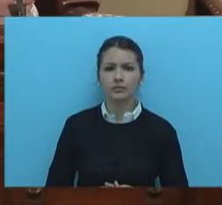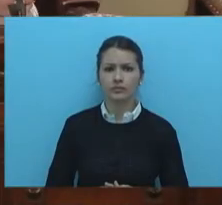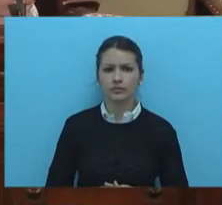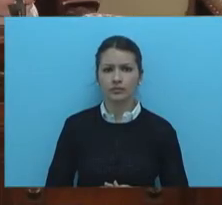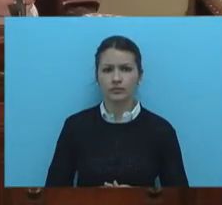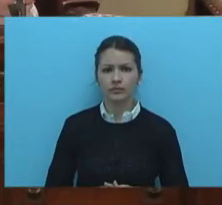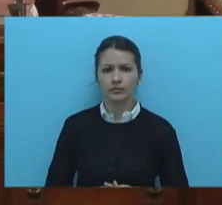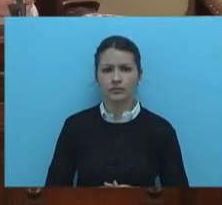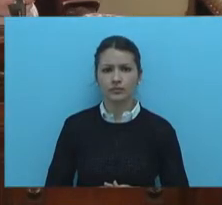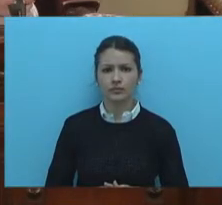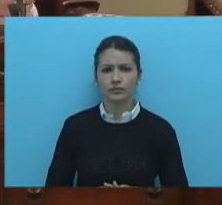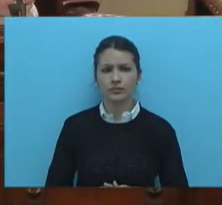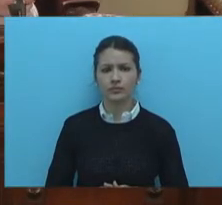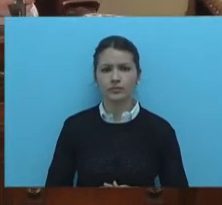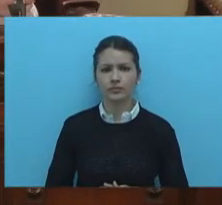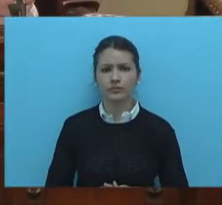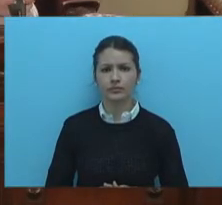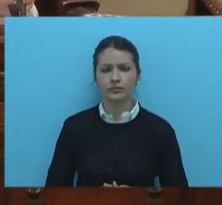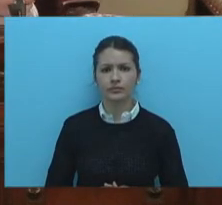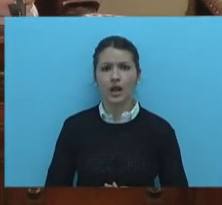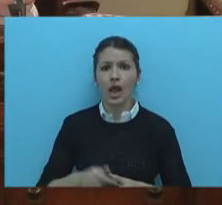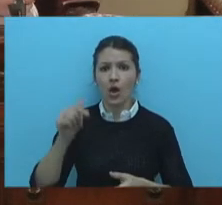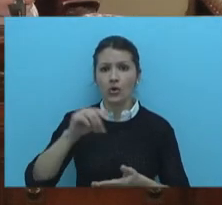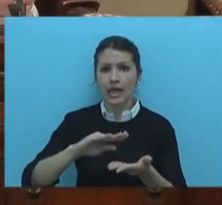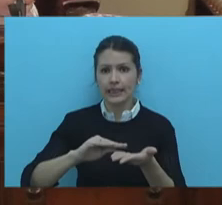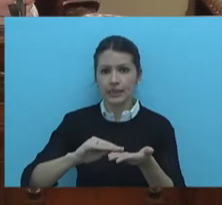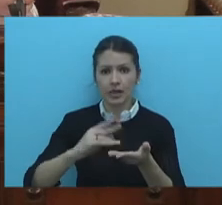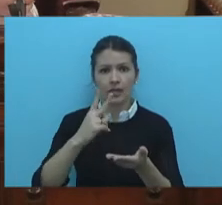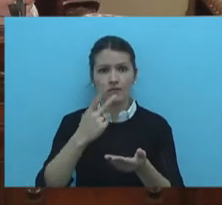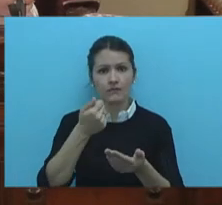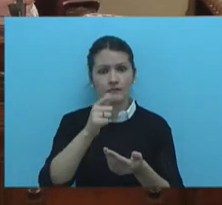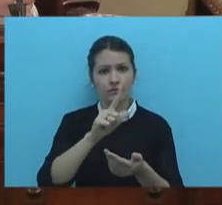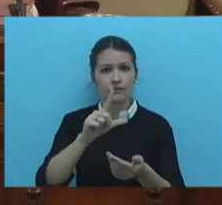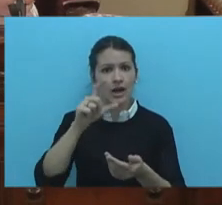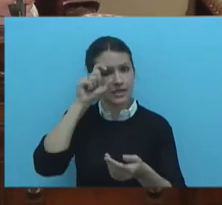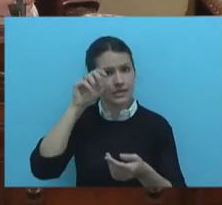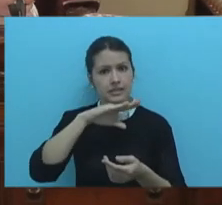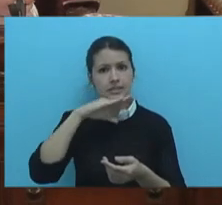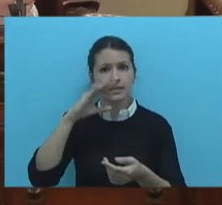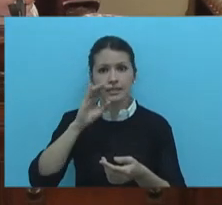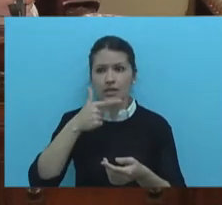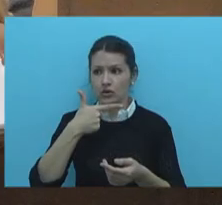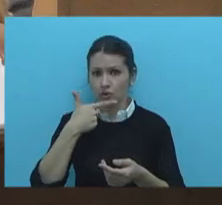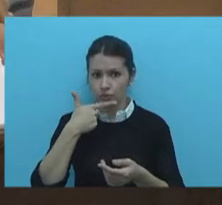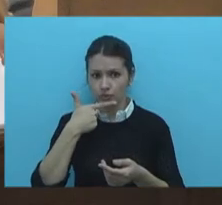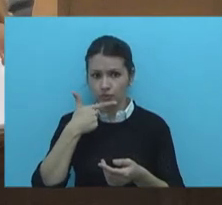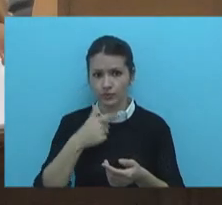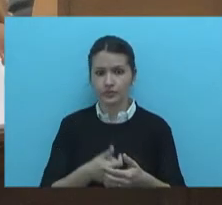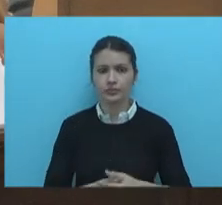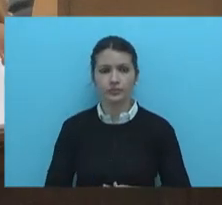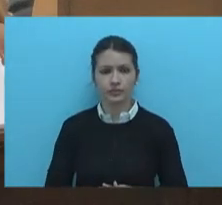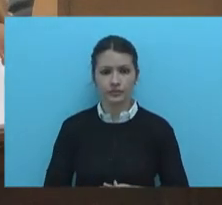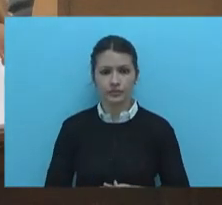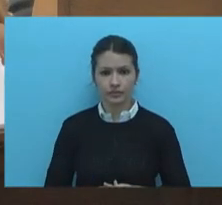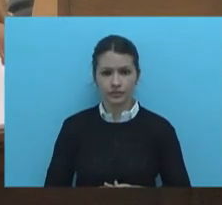Tiene la palabra el diputado Vallejos. Uno en su etapa de la secundaria no tiene a nadie a